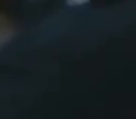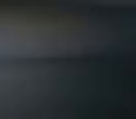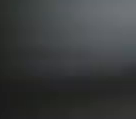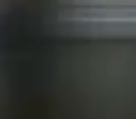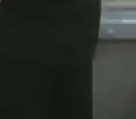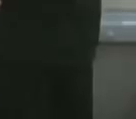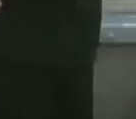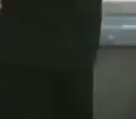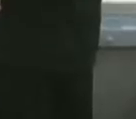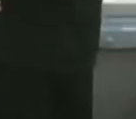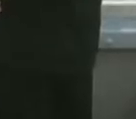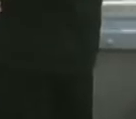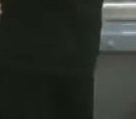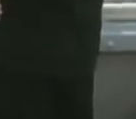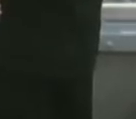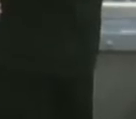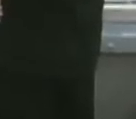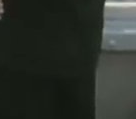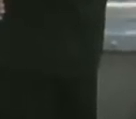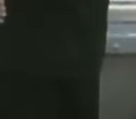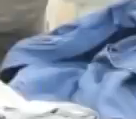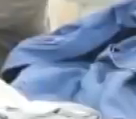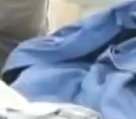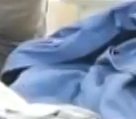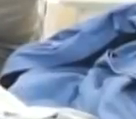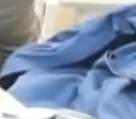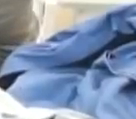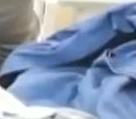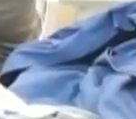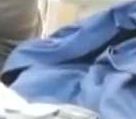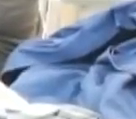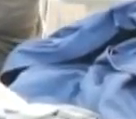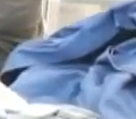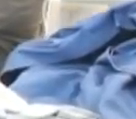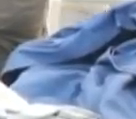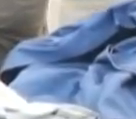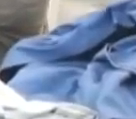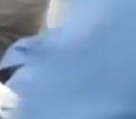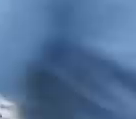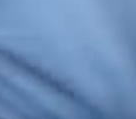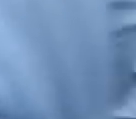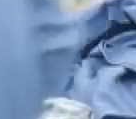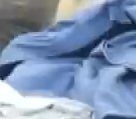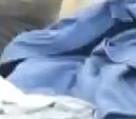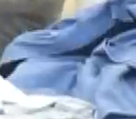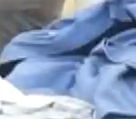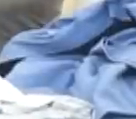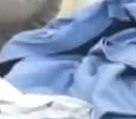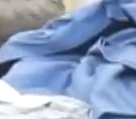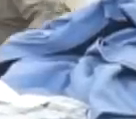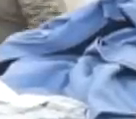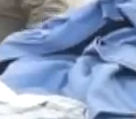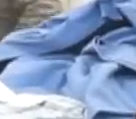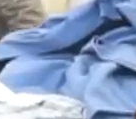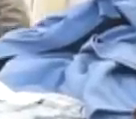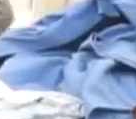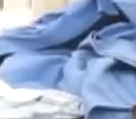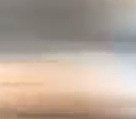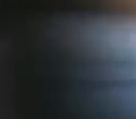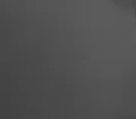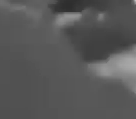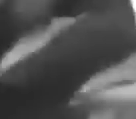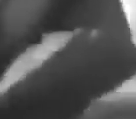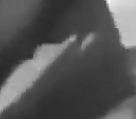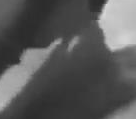concluido que esta nueva cepa puede reinfectar a los pacientes que padecieron esta enfermedad. Todo esto ocurre ante la